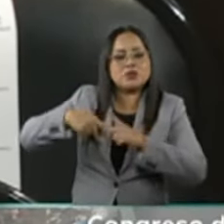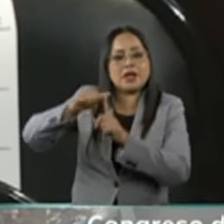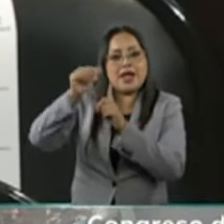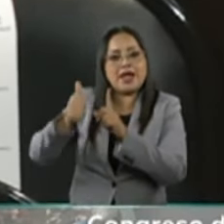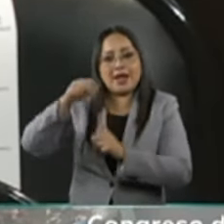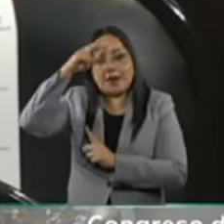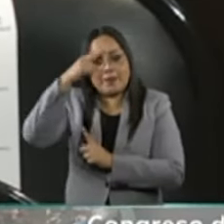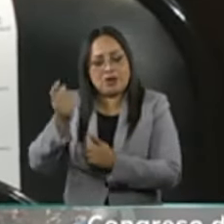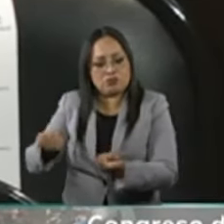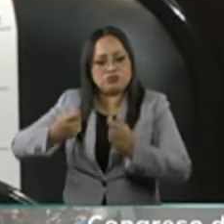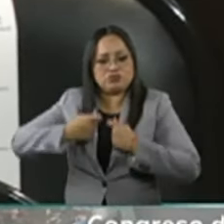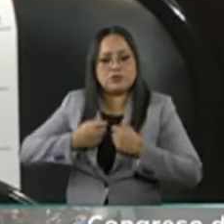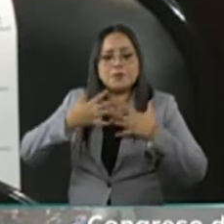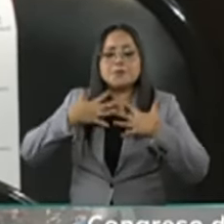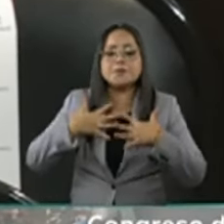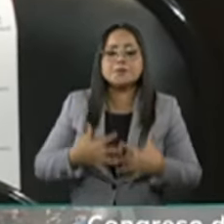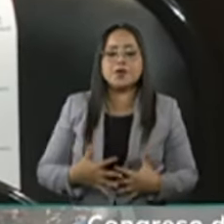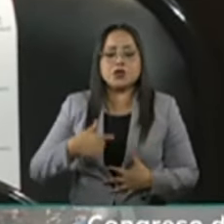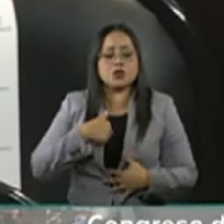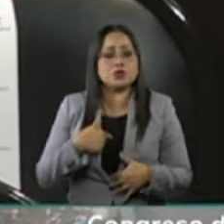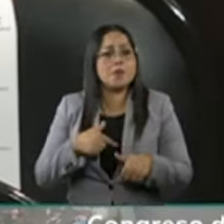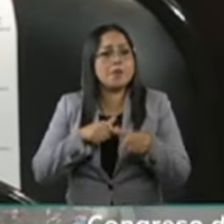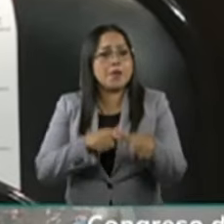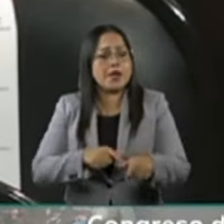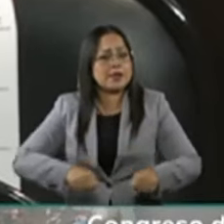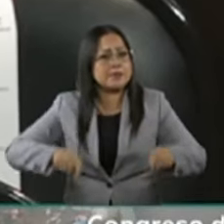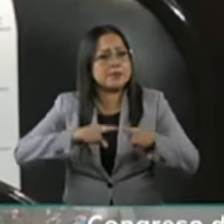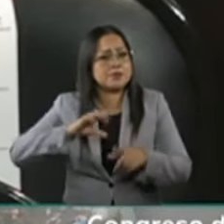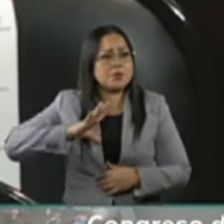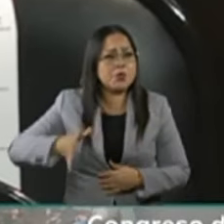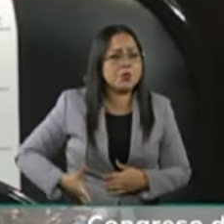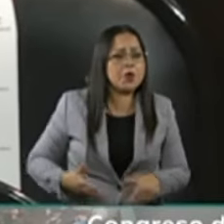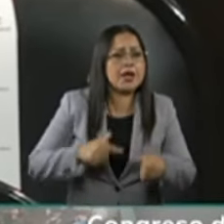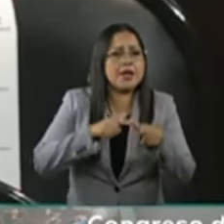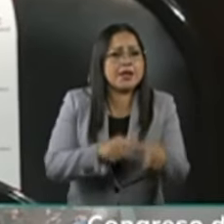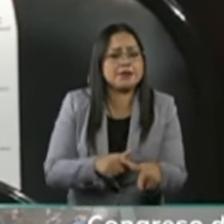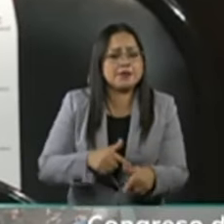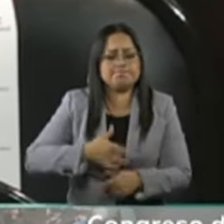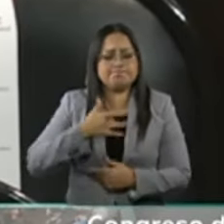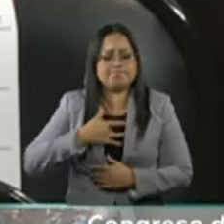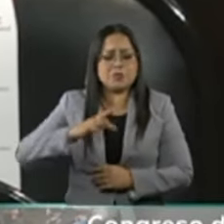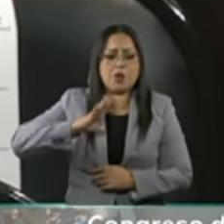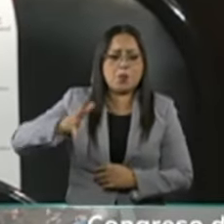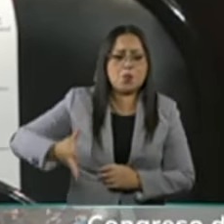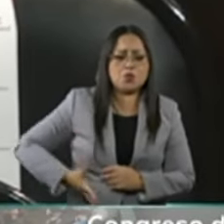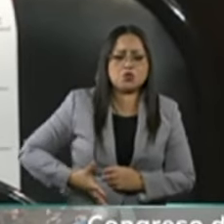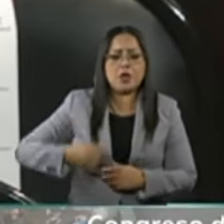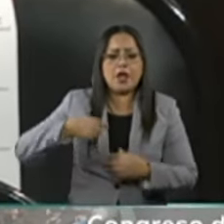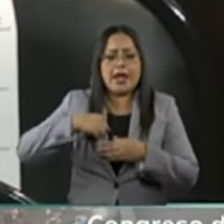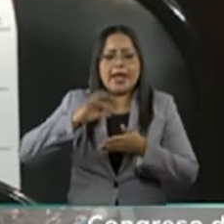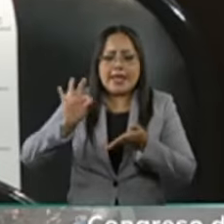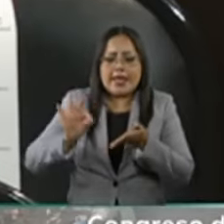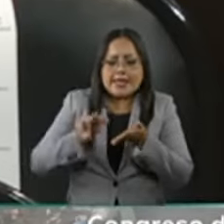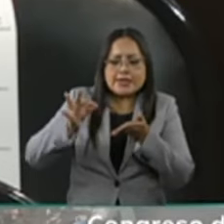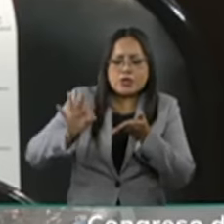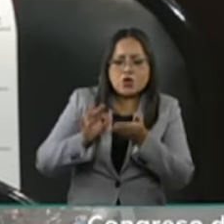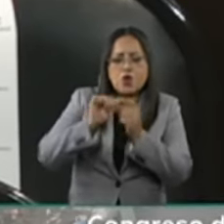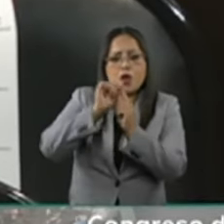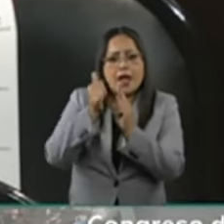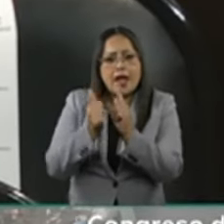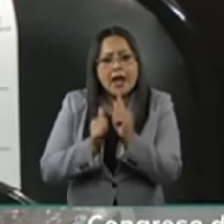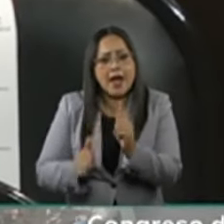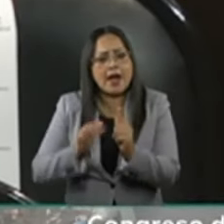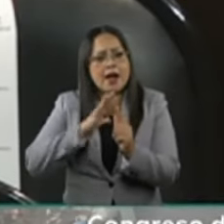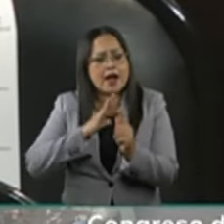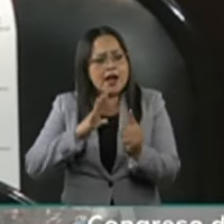México. Porto y seguiré portando con orgullo y emoción los hilos, el arte, el urdido